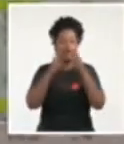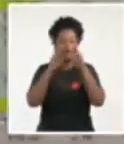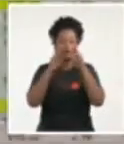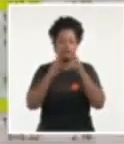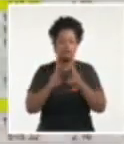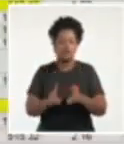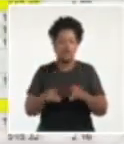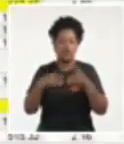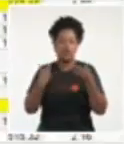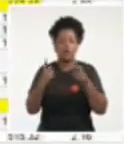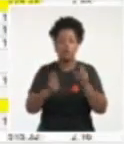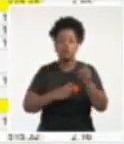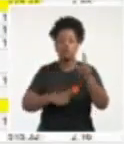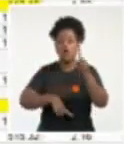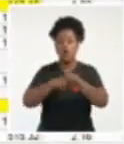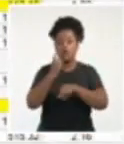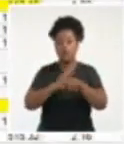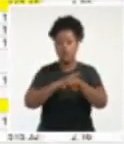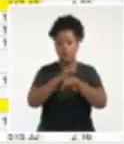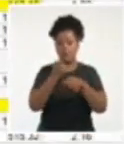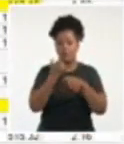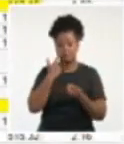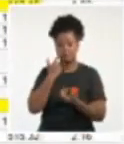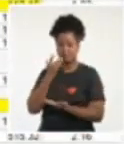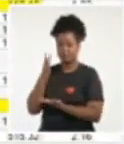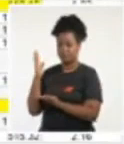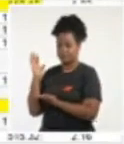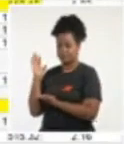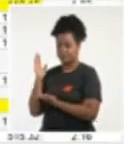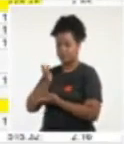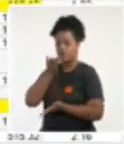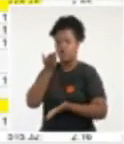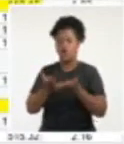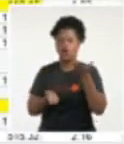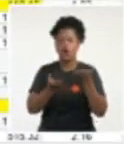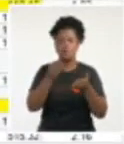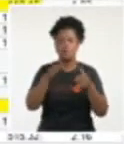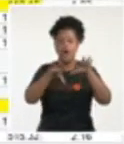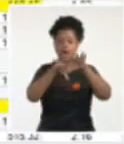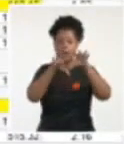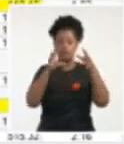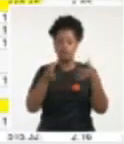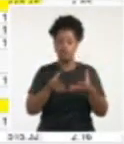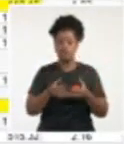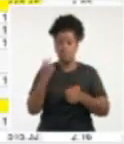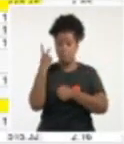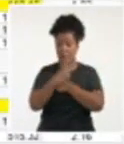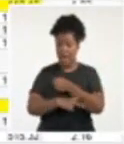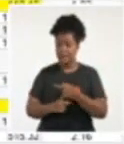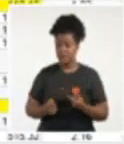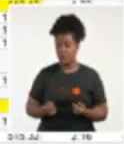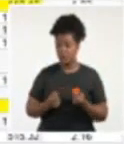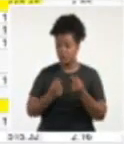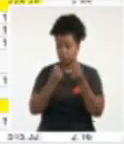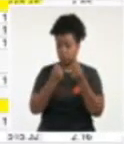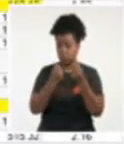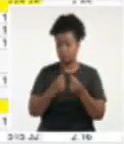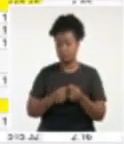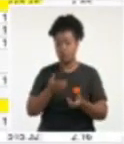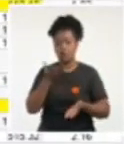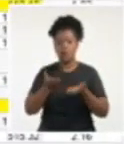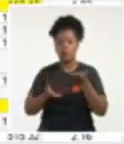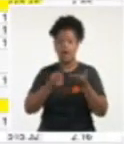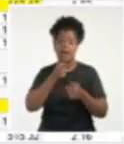del enfrentamiento de la pandemia de Cuba comparada con países del primer mundo, comparada con otros países con más recursos. Por ejemplo,